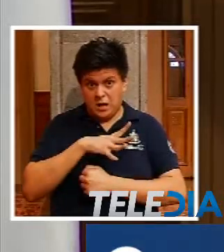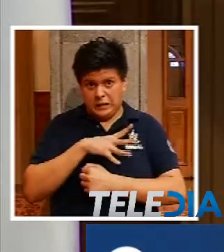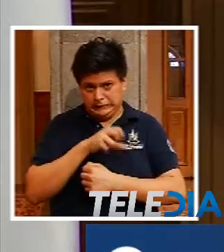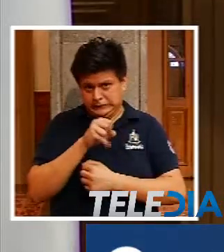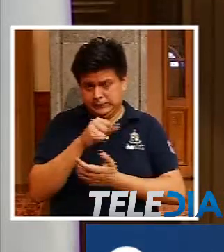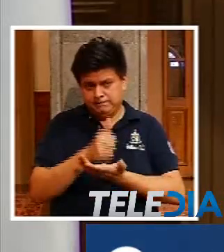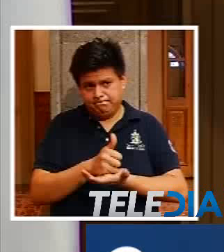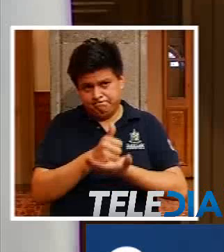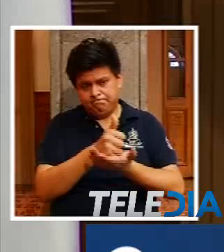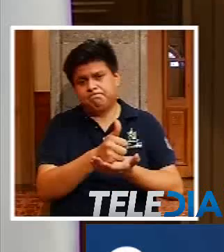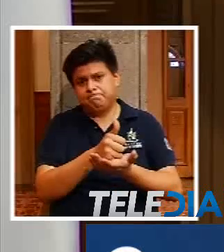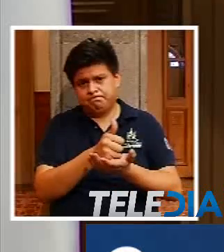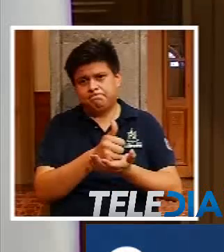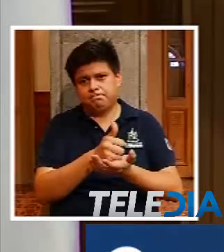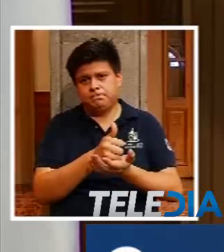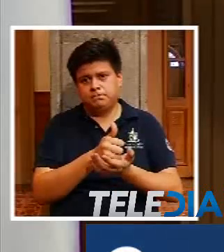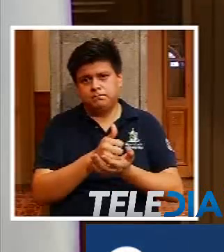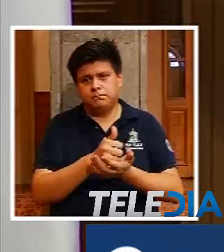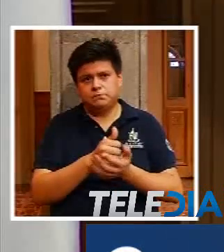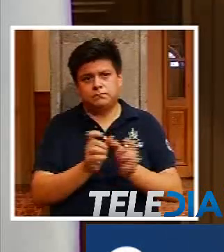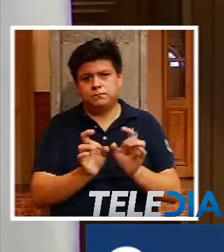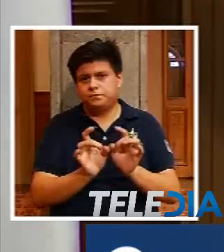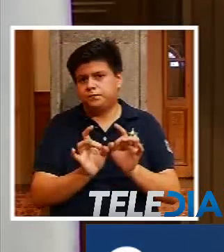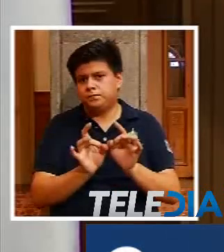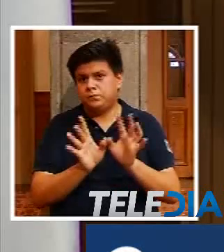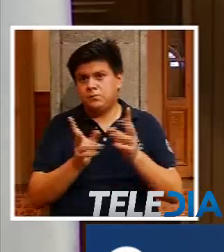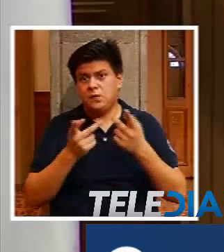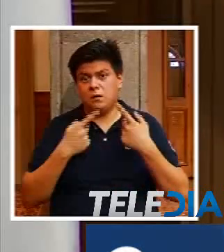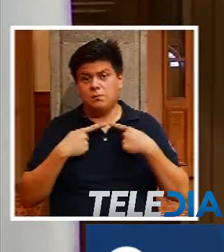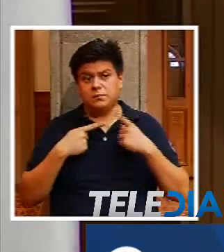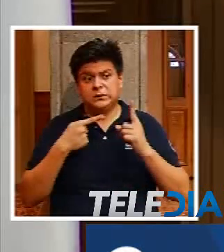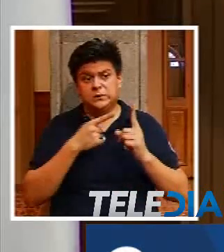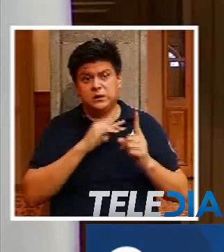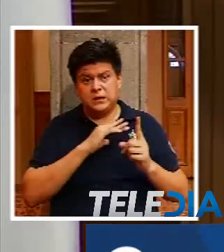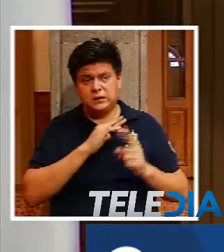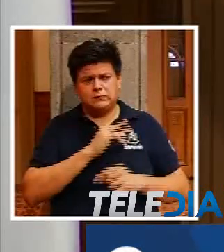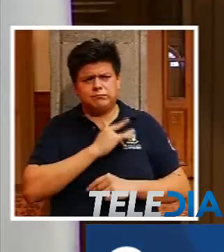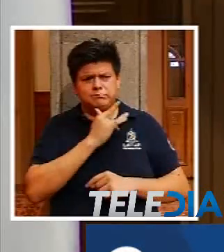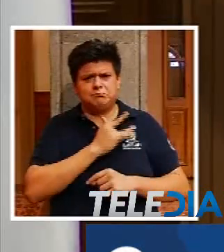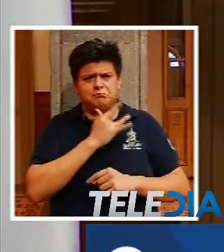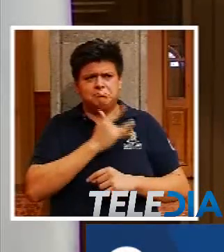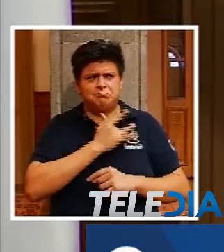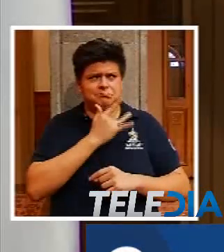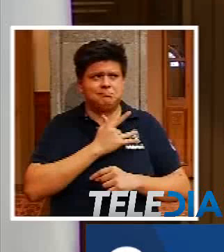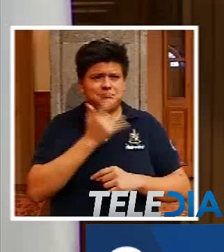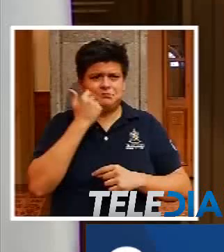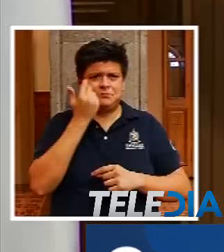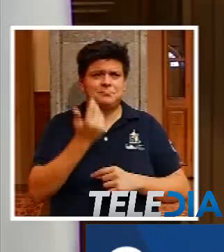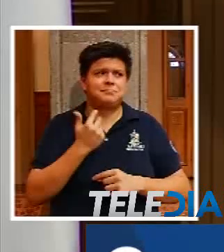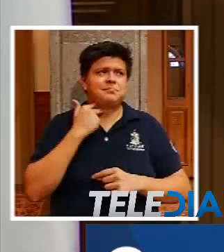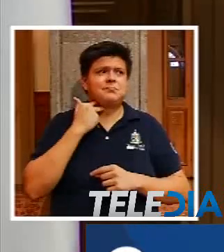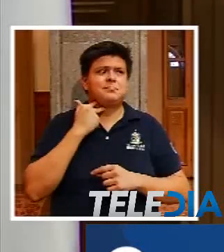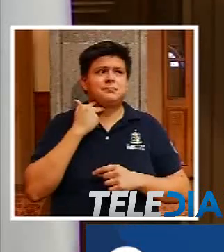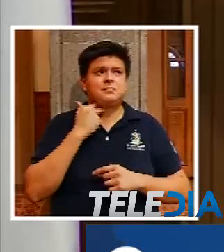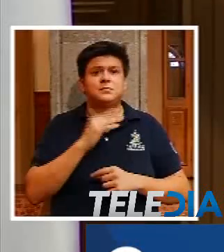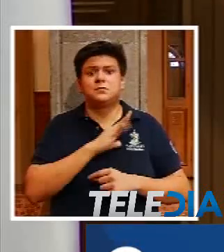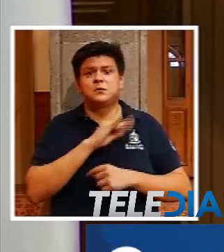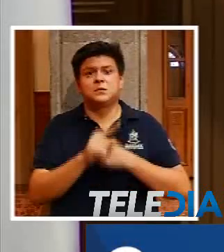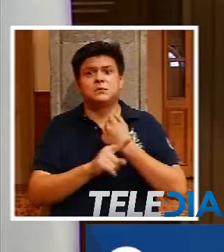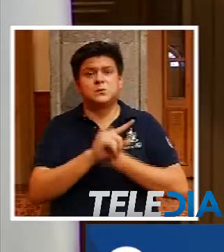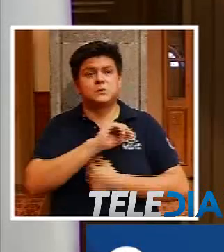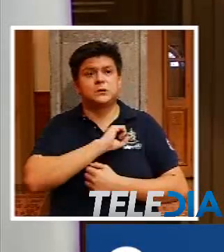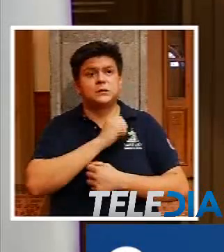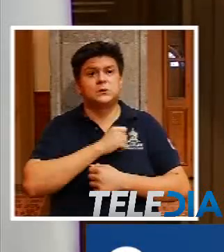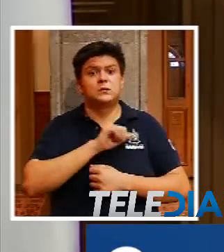sí influyen en que de pronto alguien que tenga ese tipo de sentimiento se le haga mucho más agudo y pase a